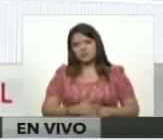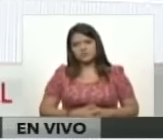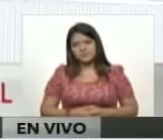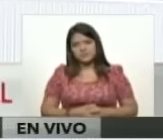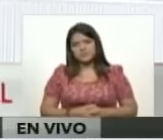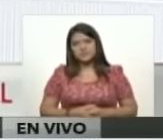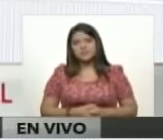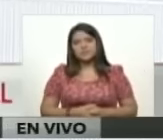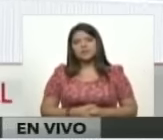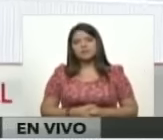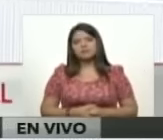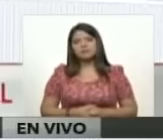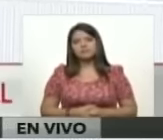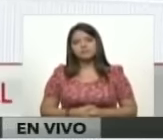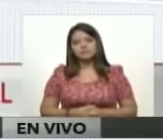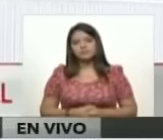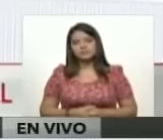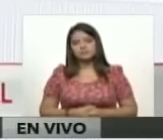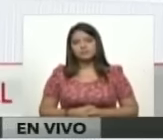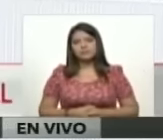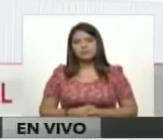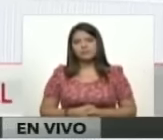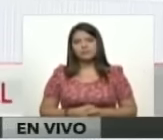Cuando llegué